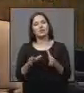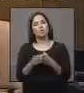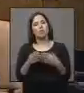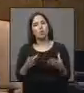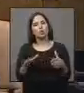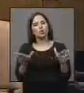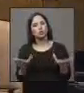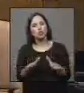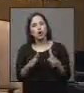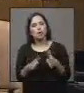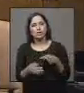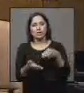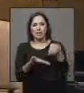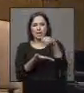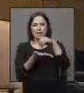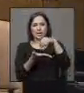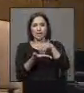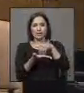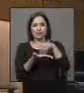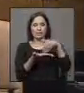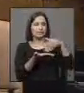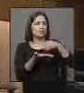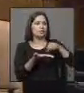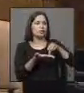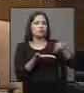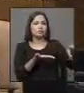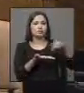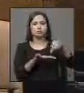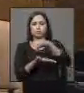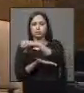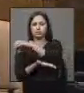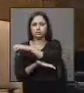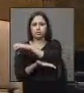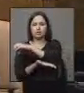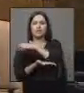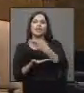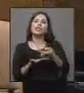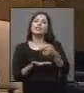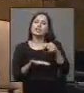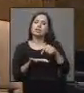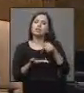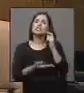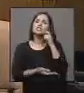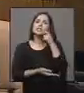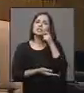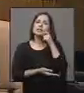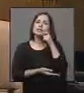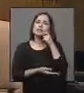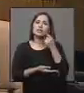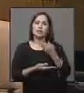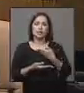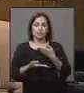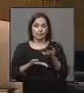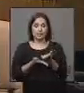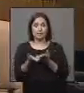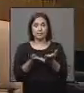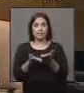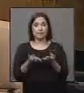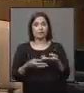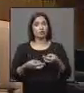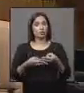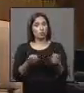descentralización y la regionalización. Esto significa pasar servicios públicos